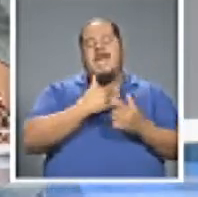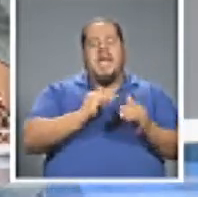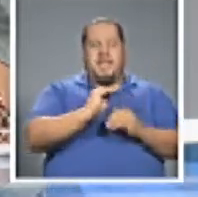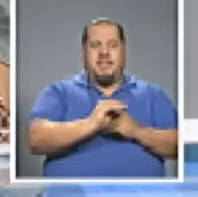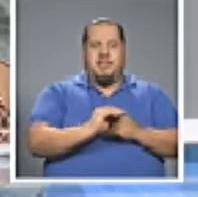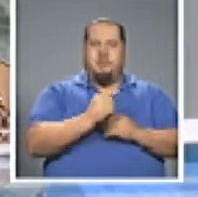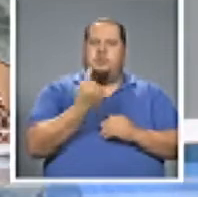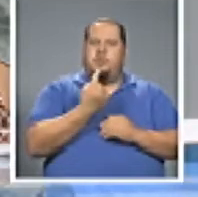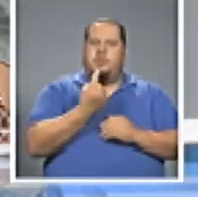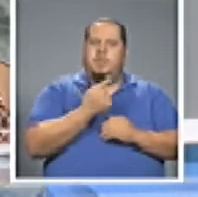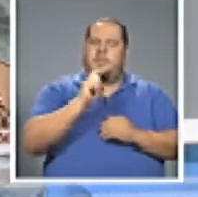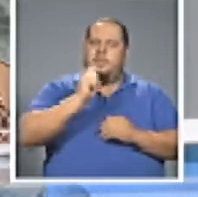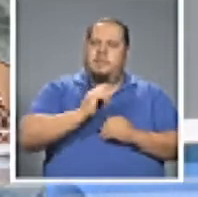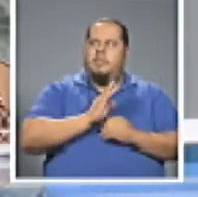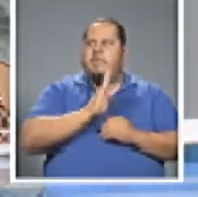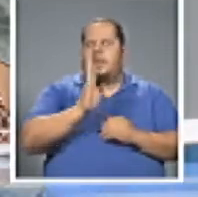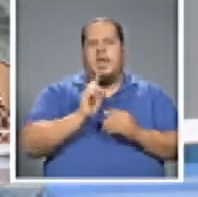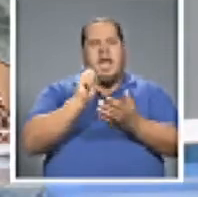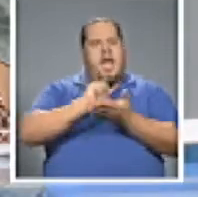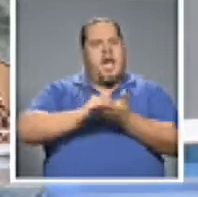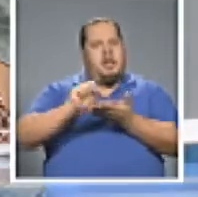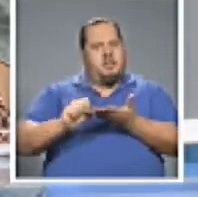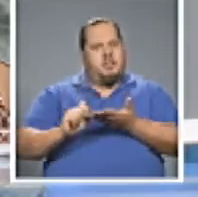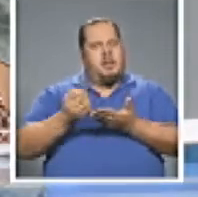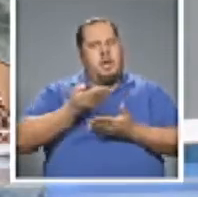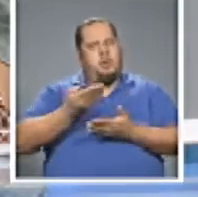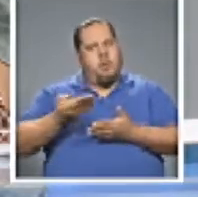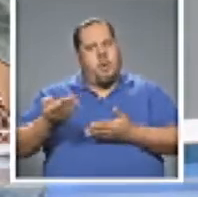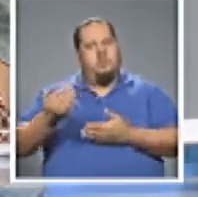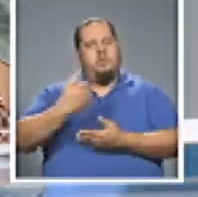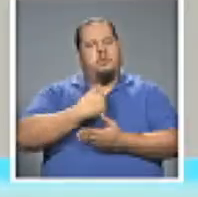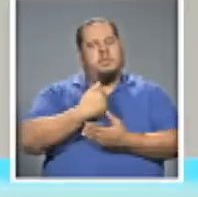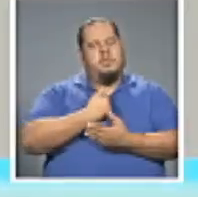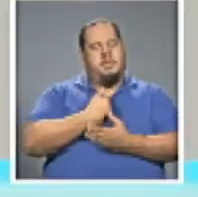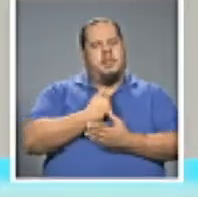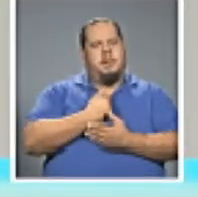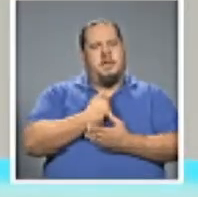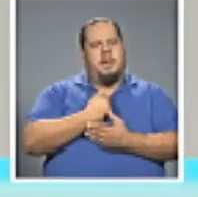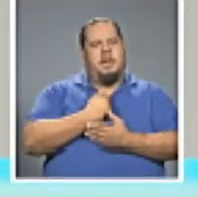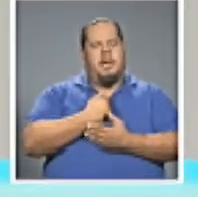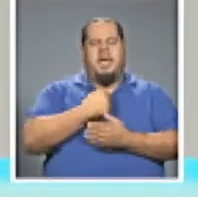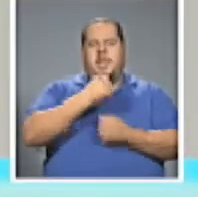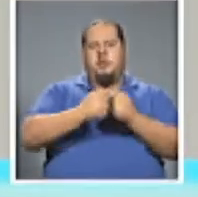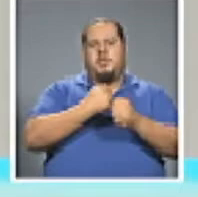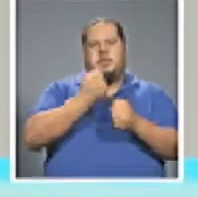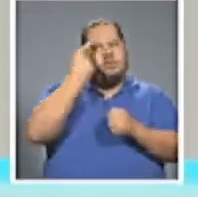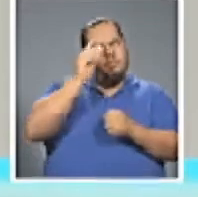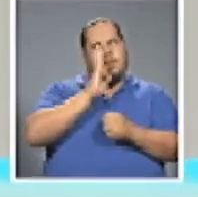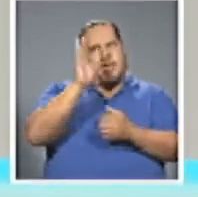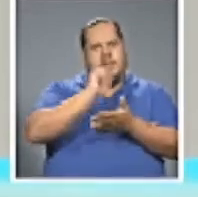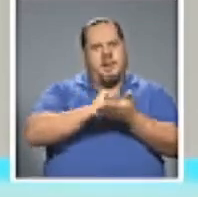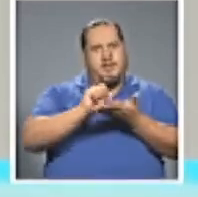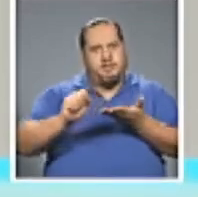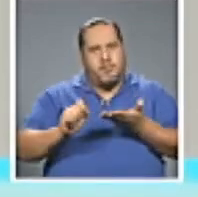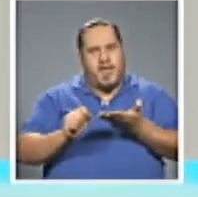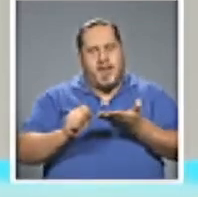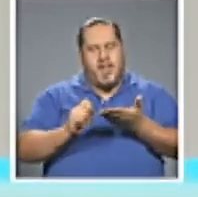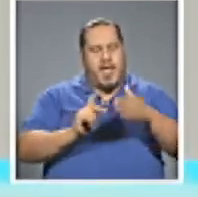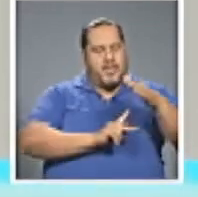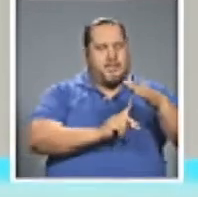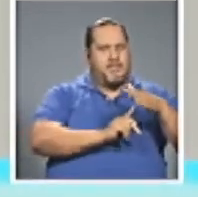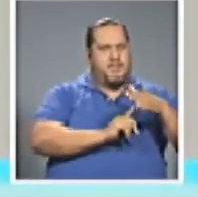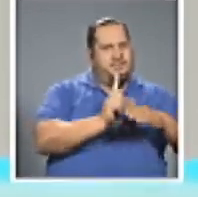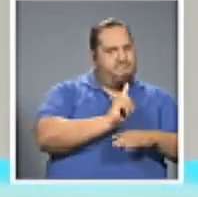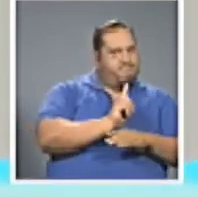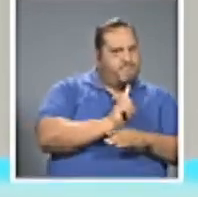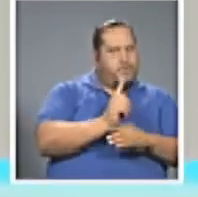niño solamente debería de ir a la escuela una vez tenga la edad de primaria. ¿Cuál es el problema? Y es que estamos